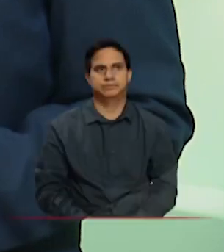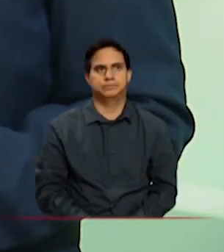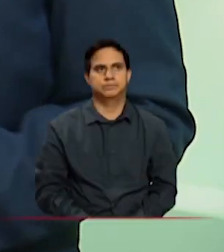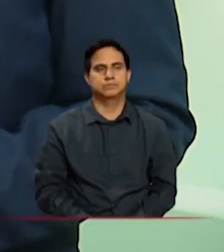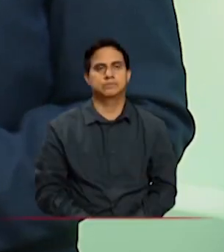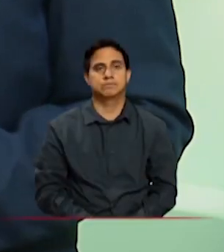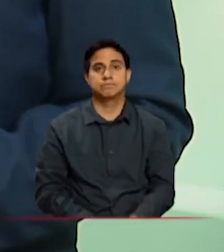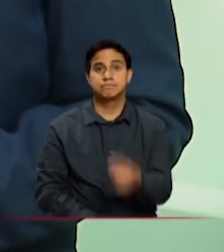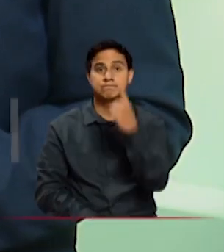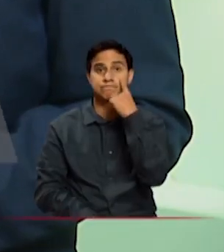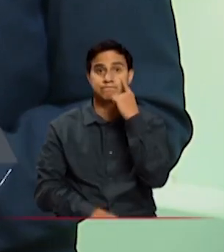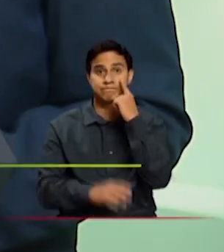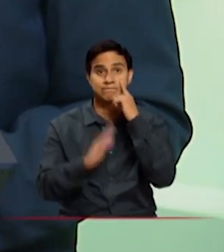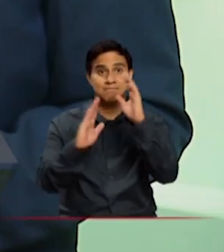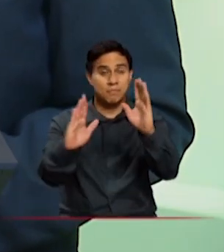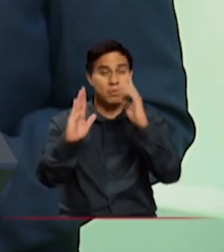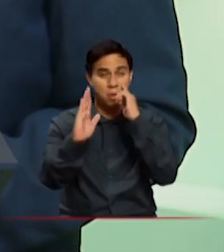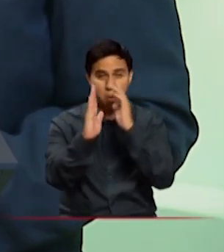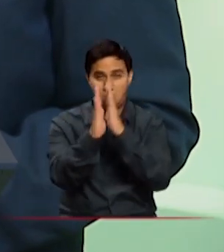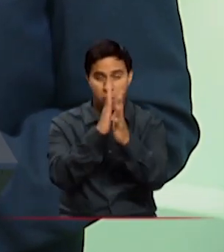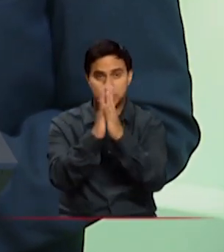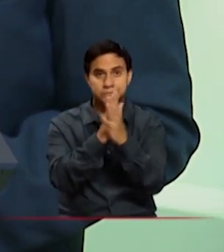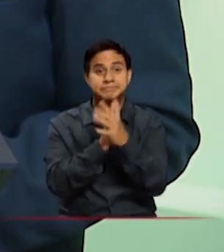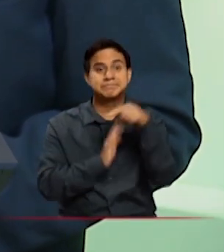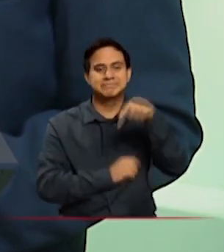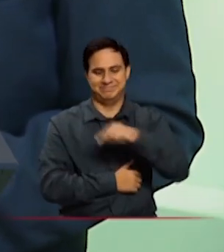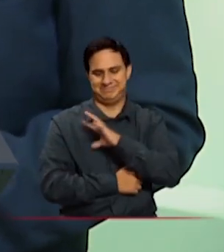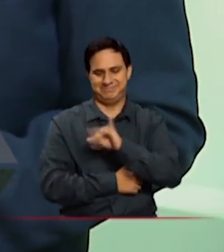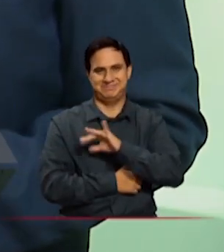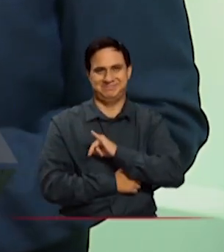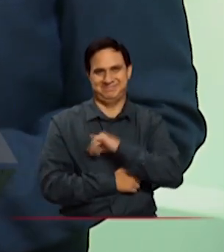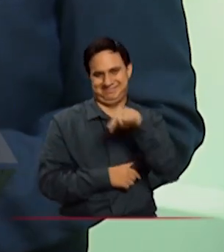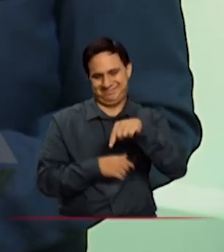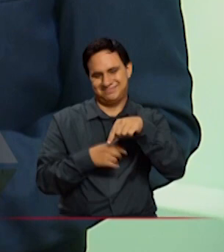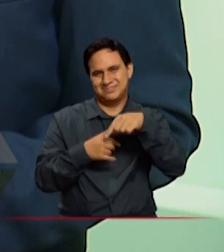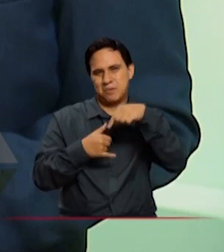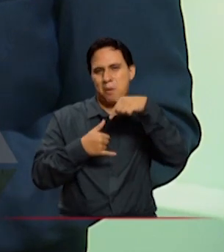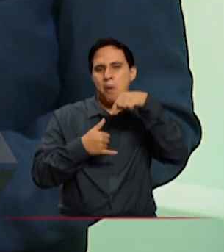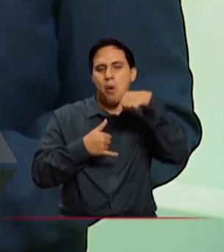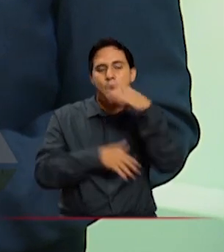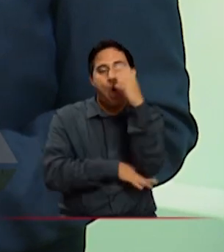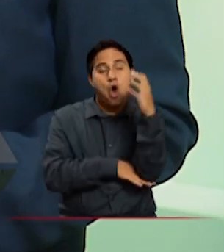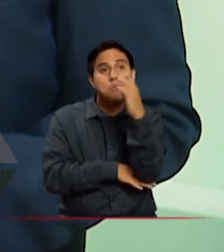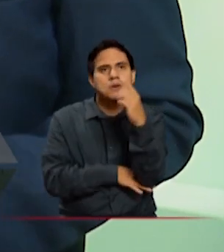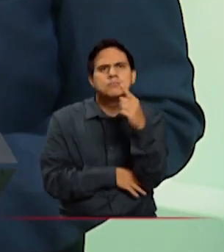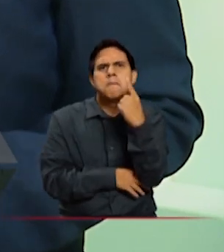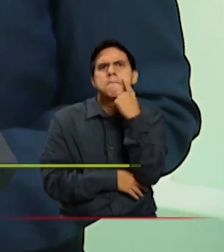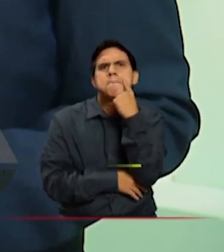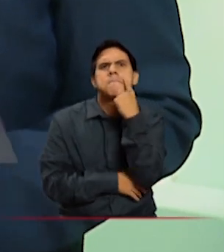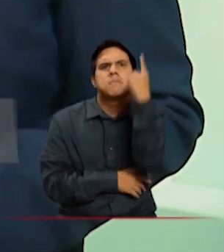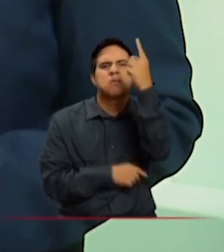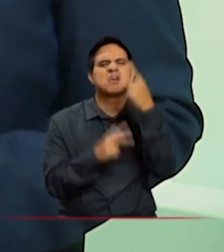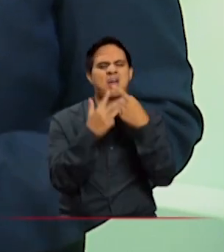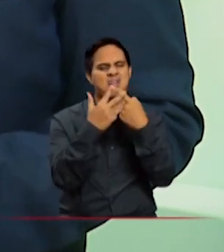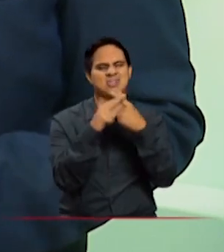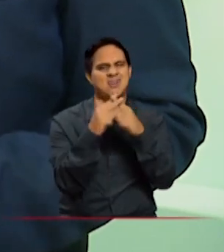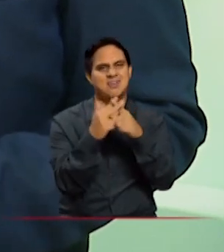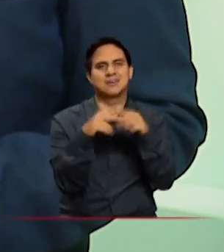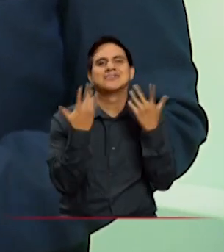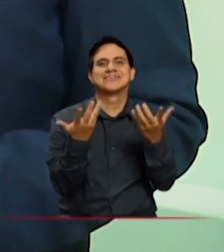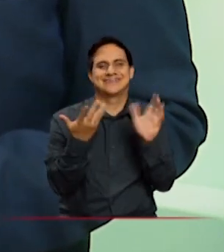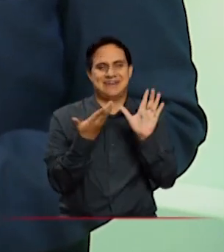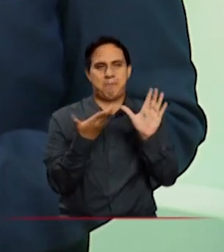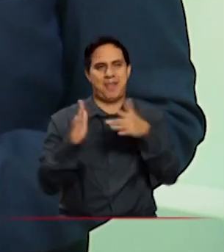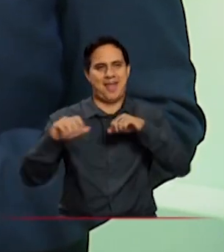Mucha atención porque Cali será la primera ciudad del país donde se realizarán los talleres para actualizar el Plan de Acción de